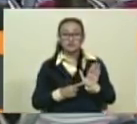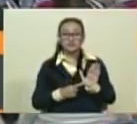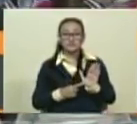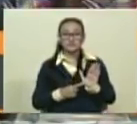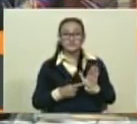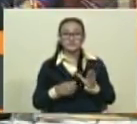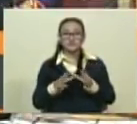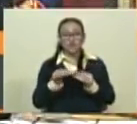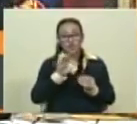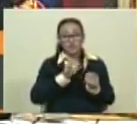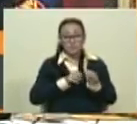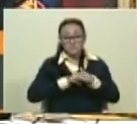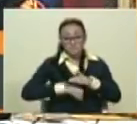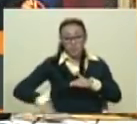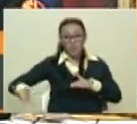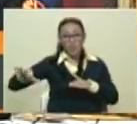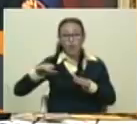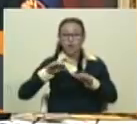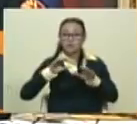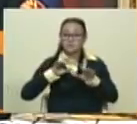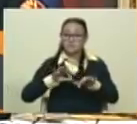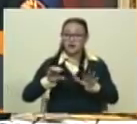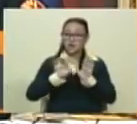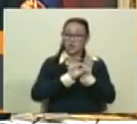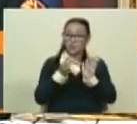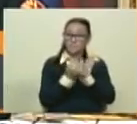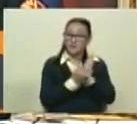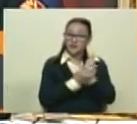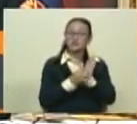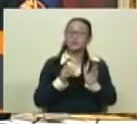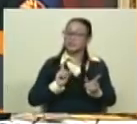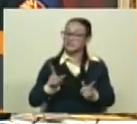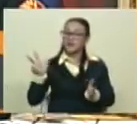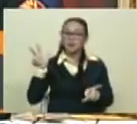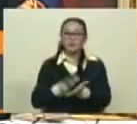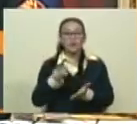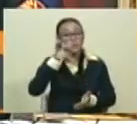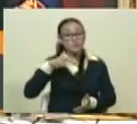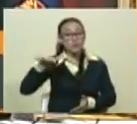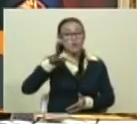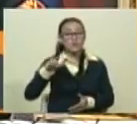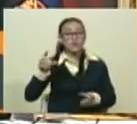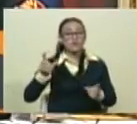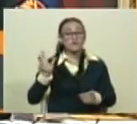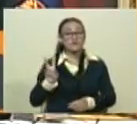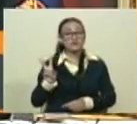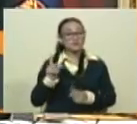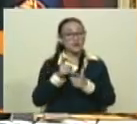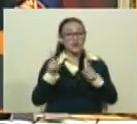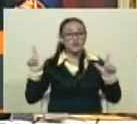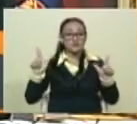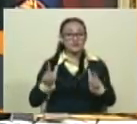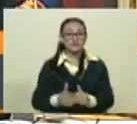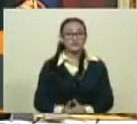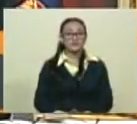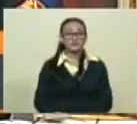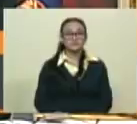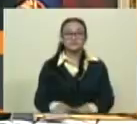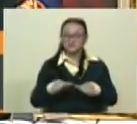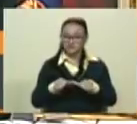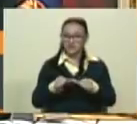lo que salga de allí en texto constitucional será aprobado por el pueblo de Venezuela de manera libre.